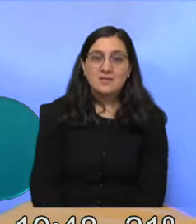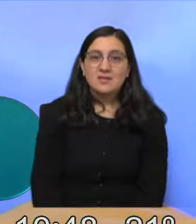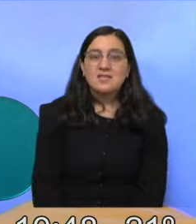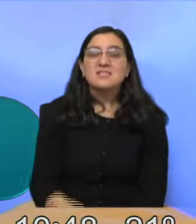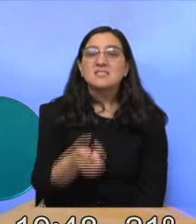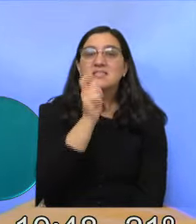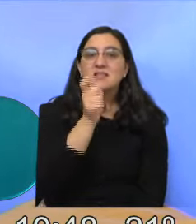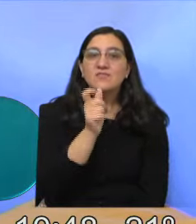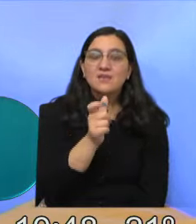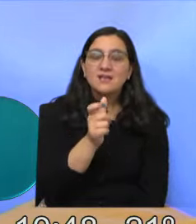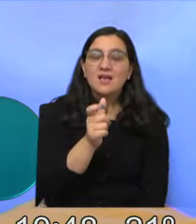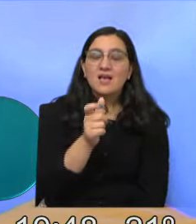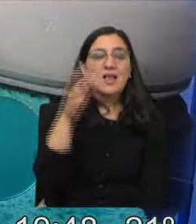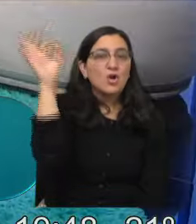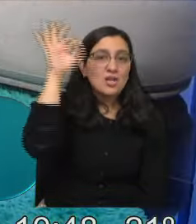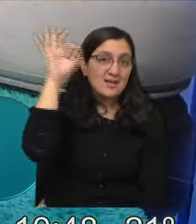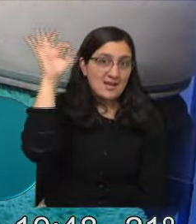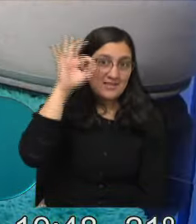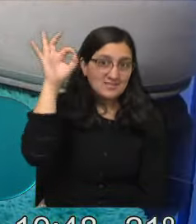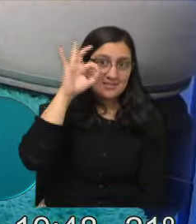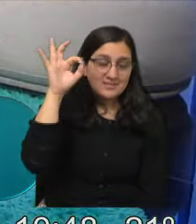Back Thursday.